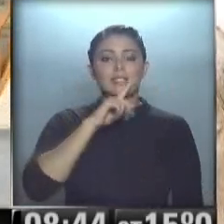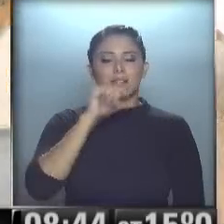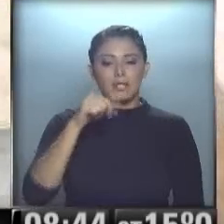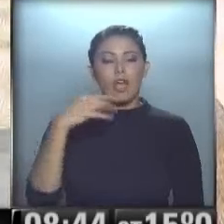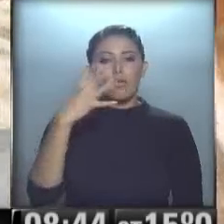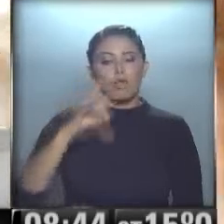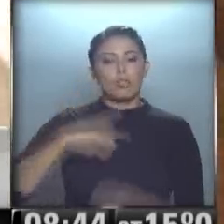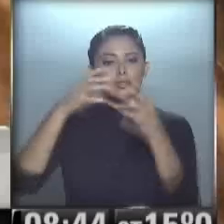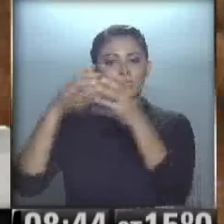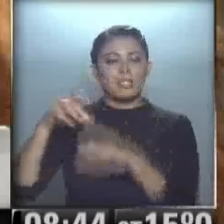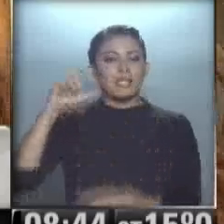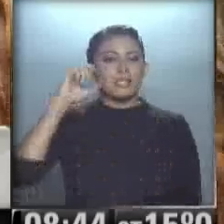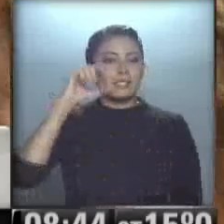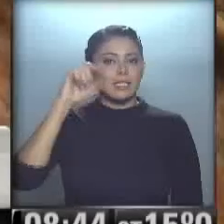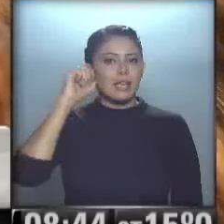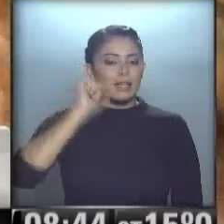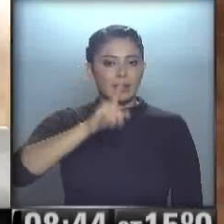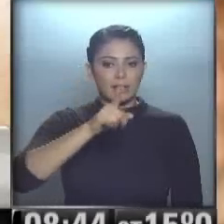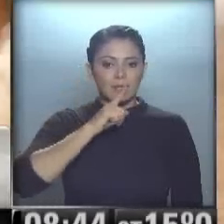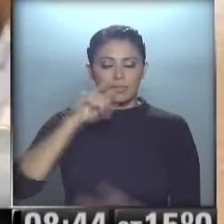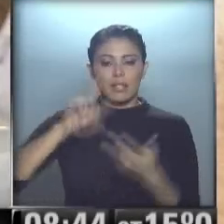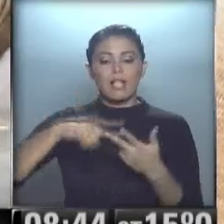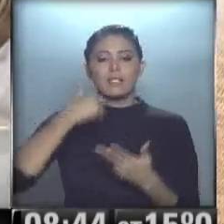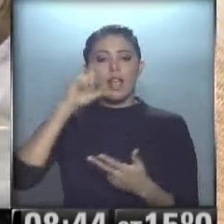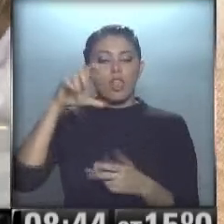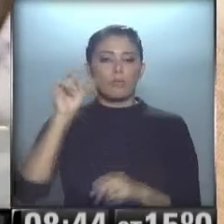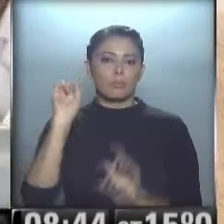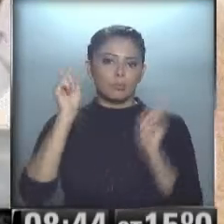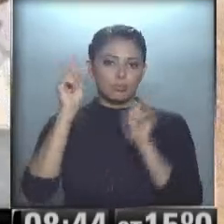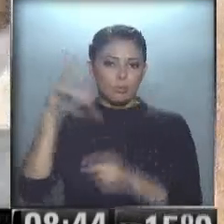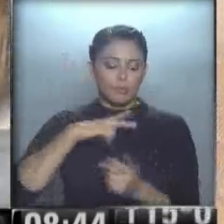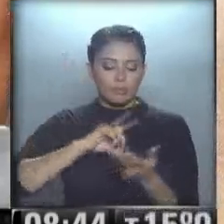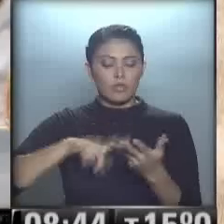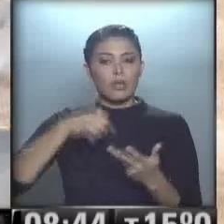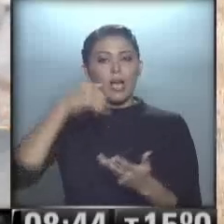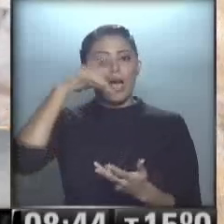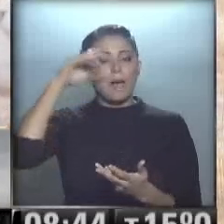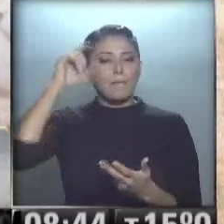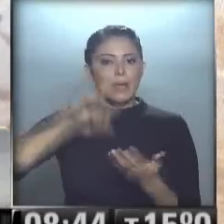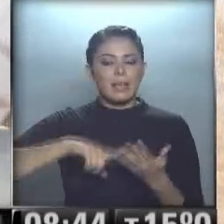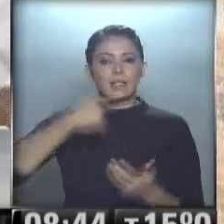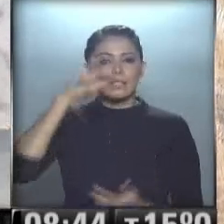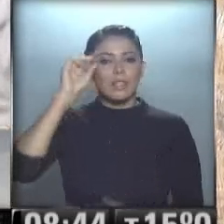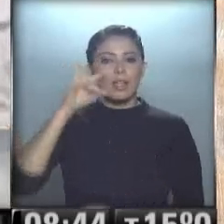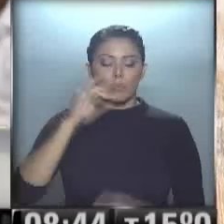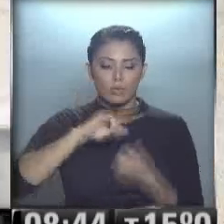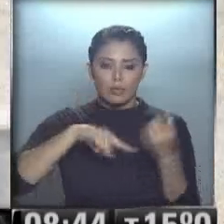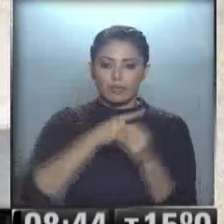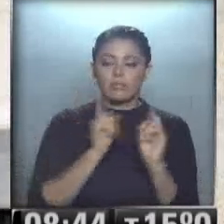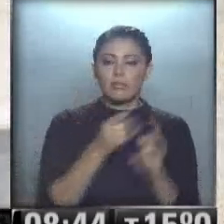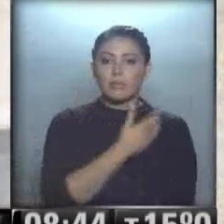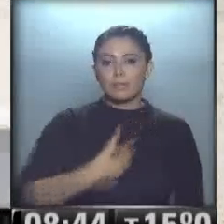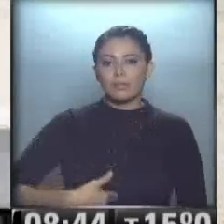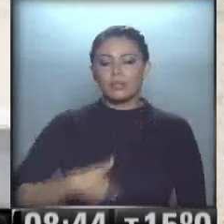representación Nacional de la cgt de Antonio caló sadop de maestros particulares amet sea y uda por el gobierno fue confirmada la presencia del